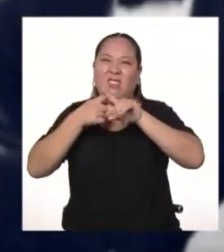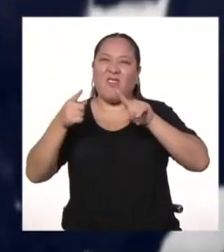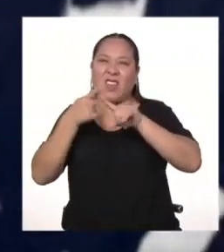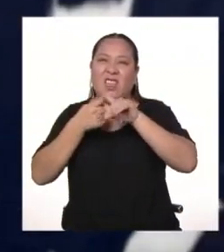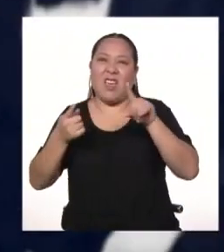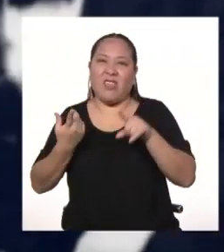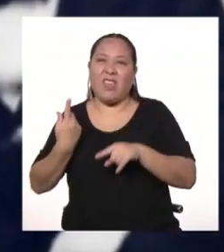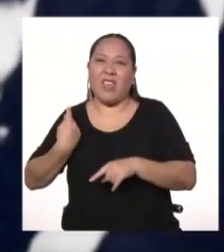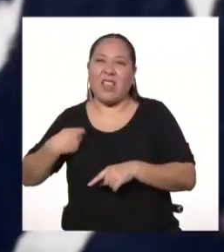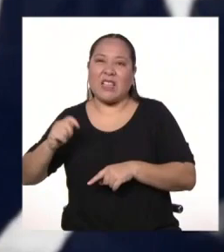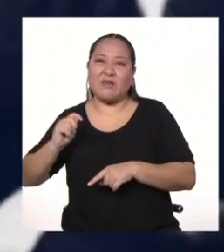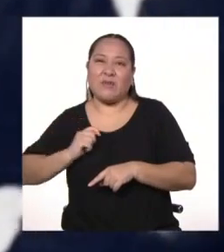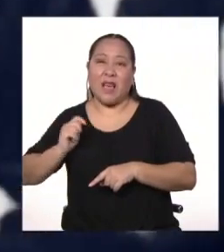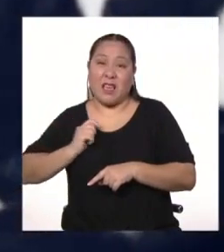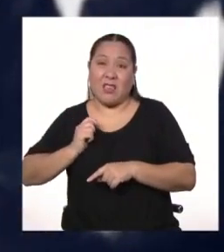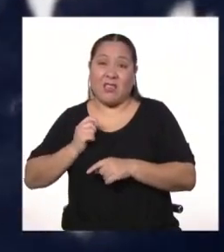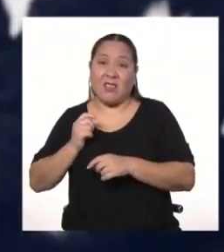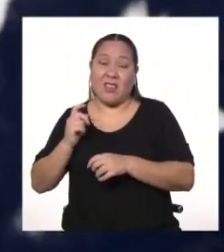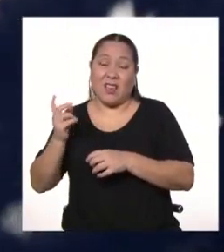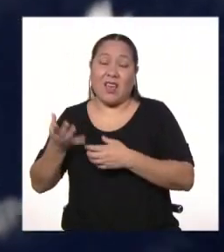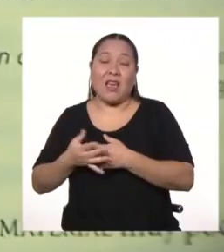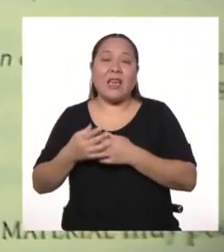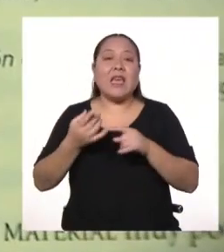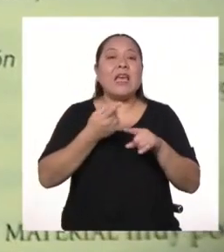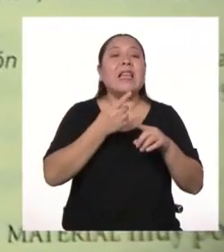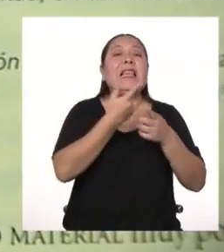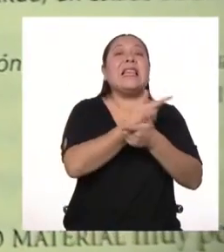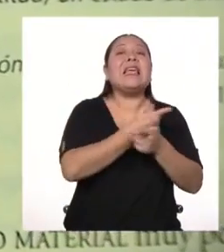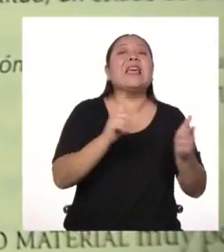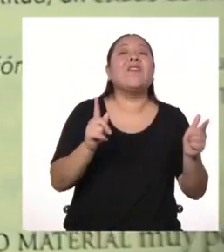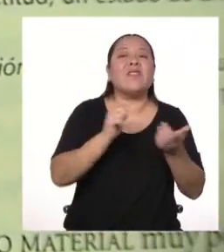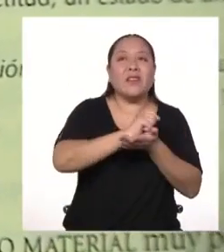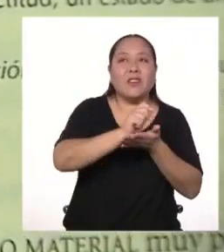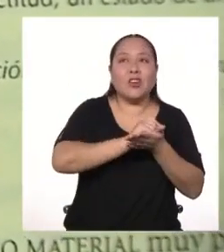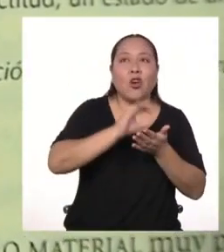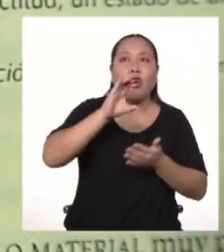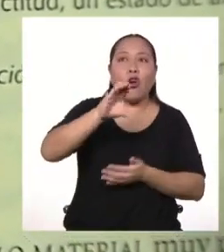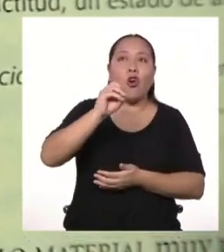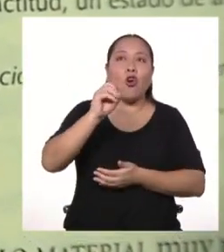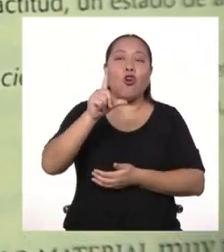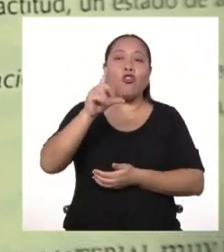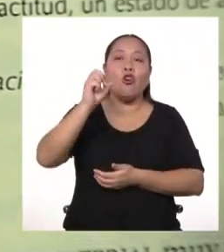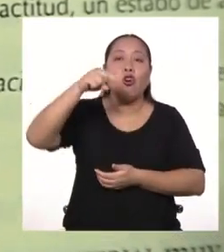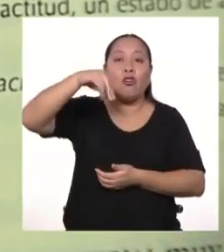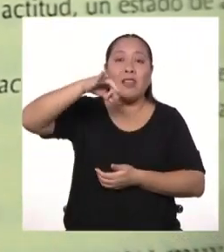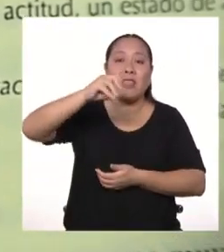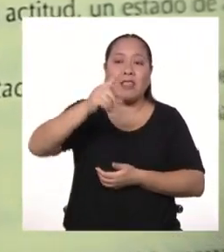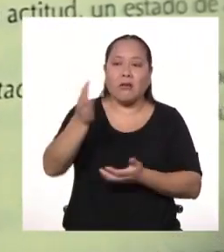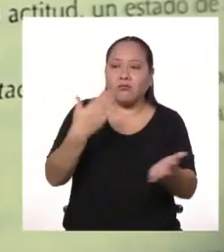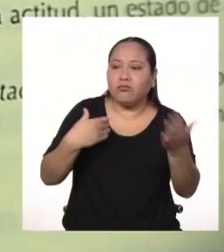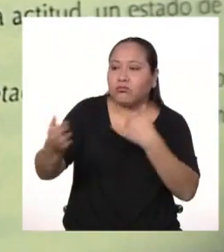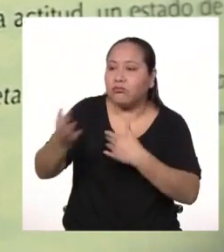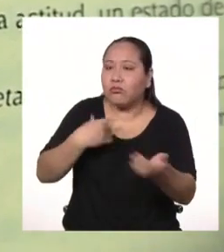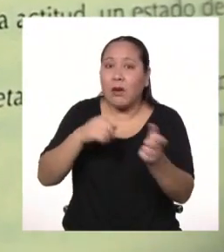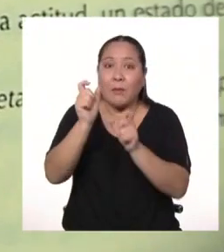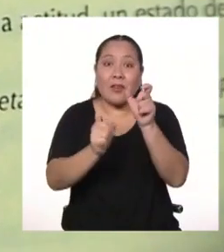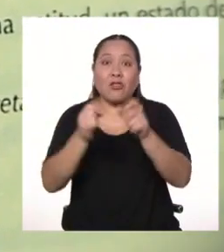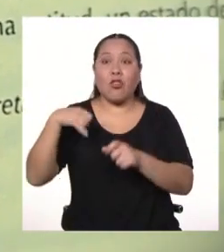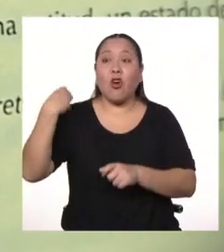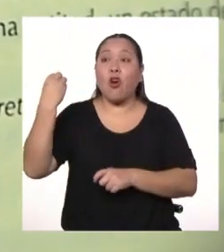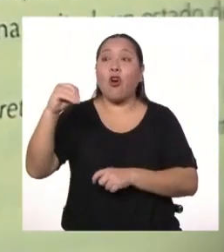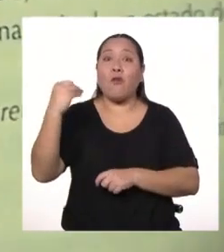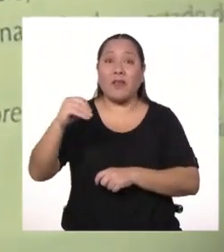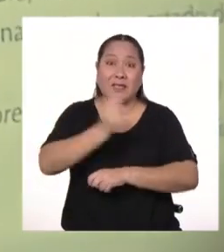libre renovación de temas y estilos. Colónida convocó a las juventudes provincianas a compartir su